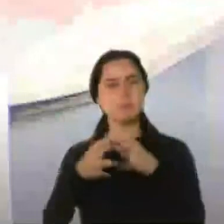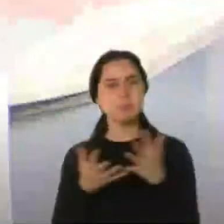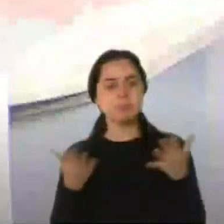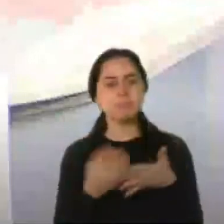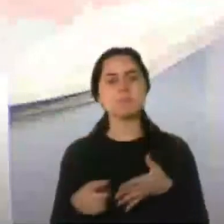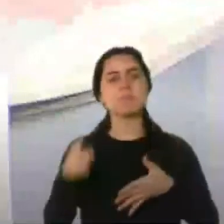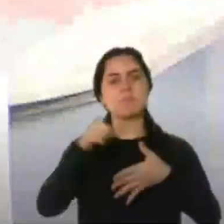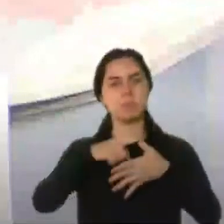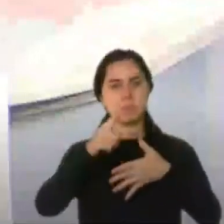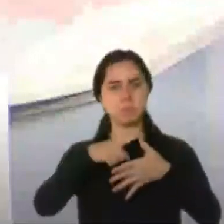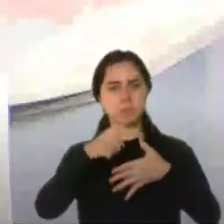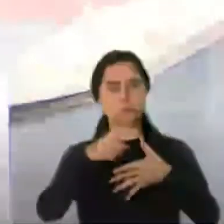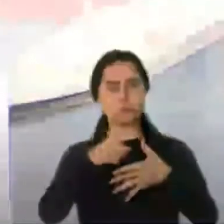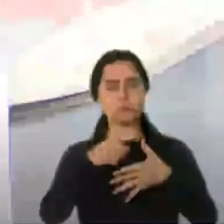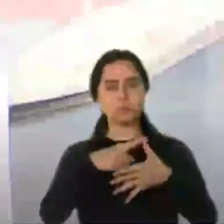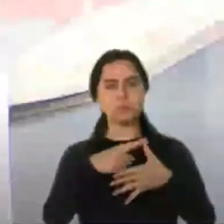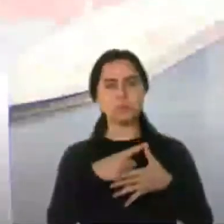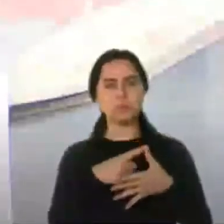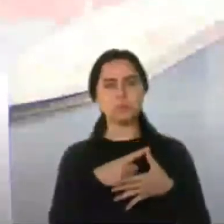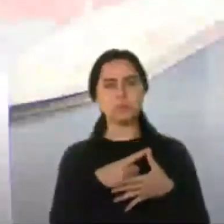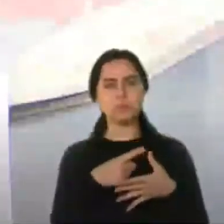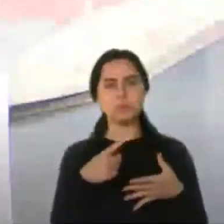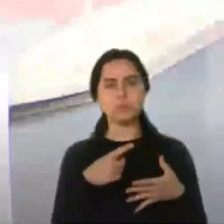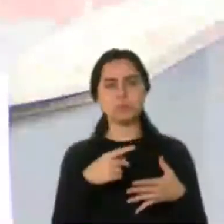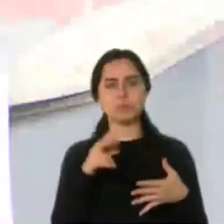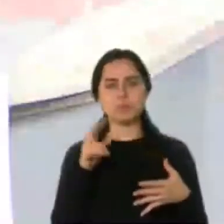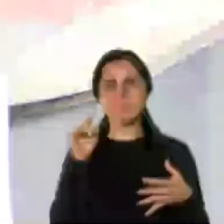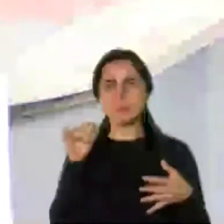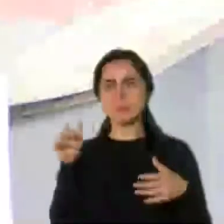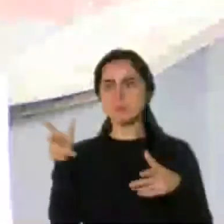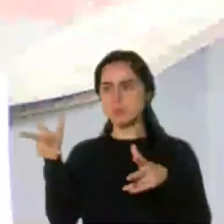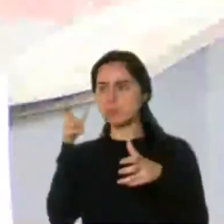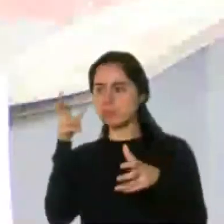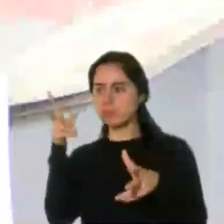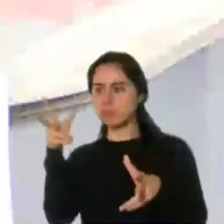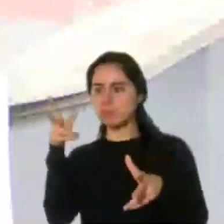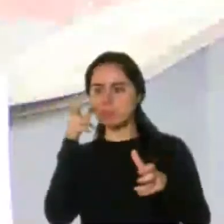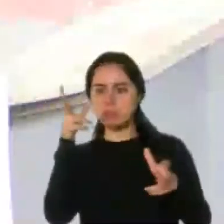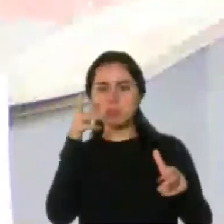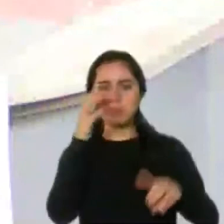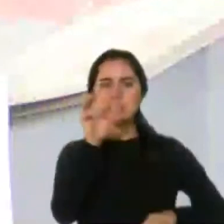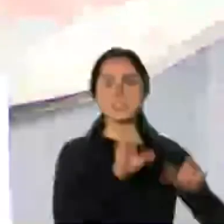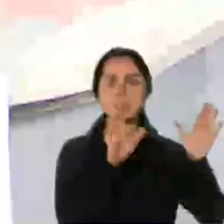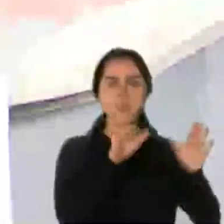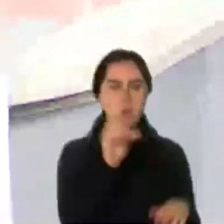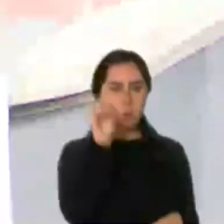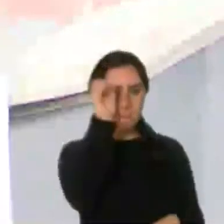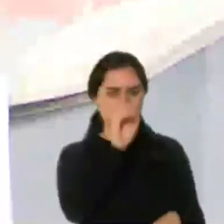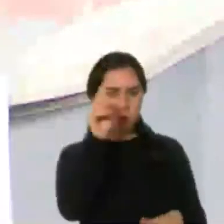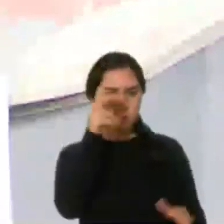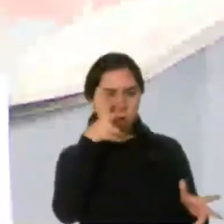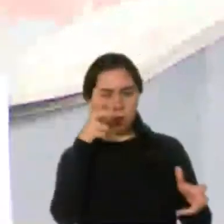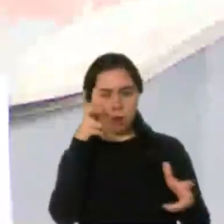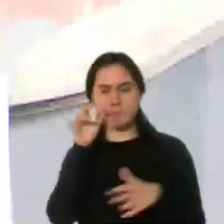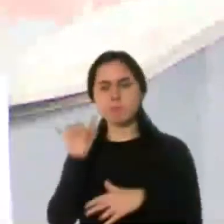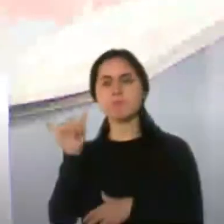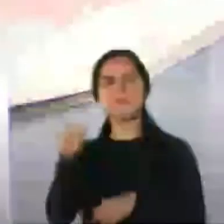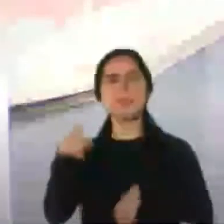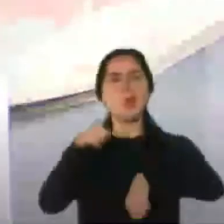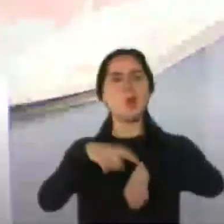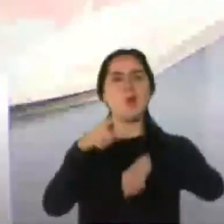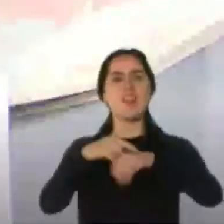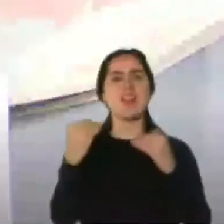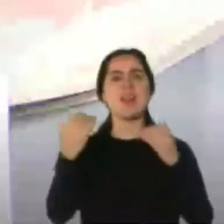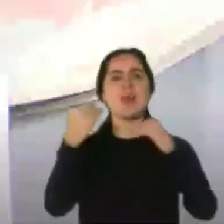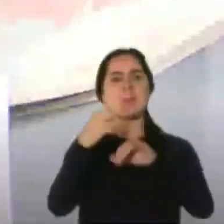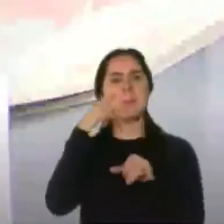ejemplo, que dijo que luego de tomar el insumo de varios sectores, incluyendo los científicos, se mantiene el toque de queda establecido de 10 de